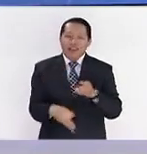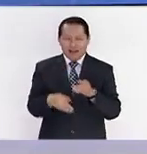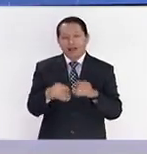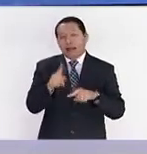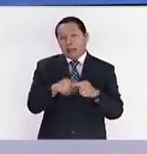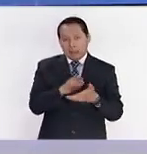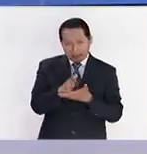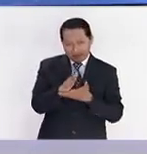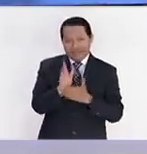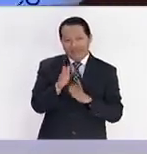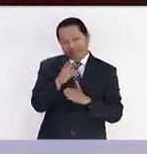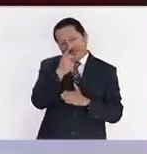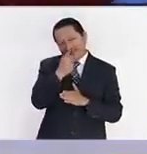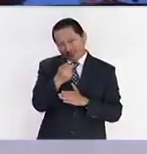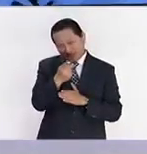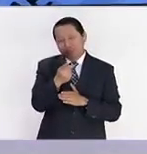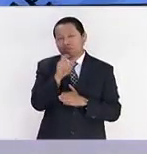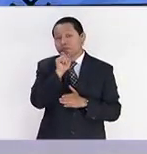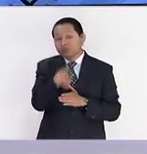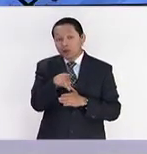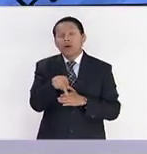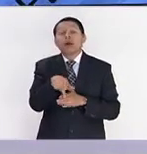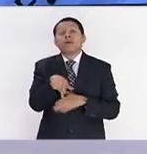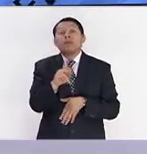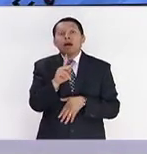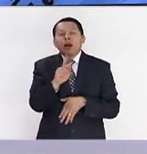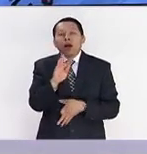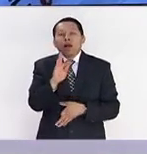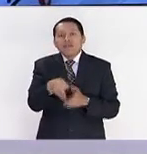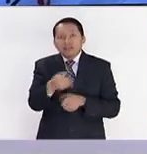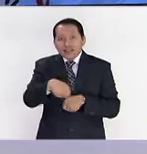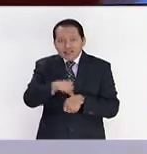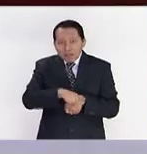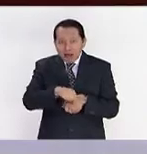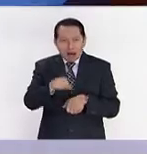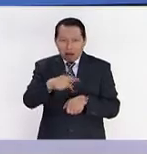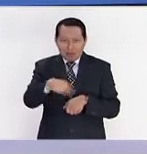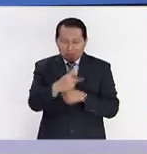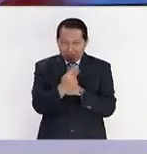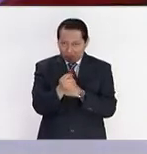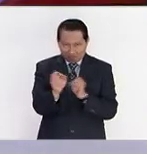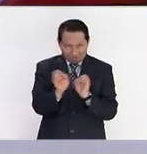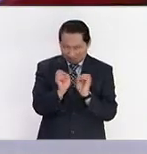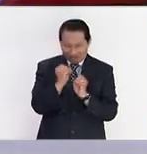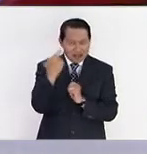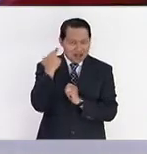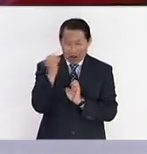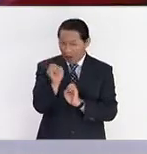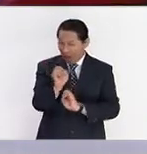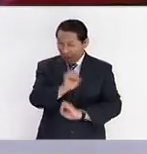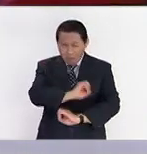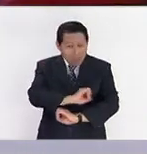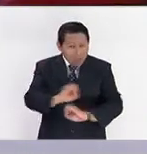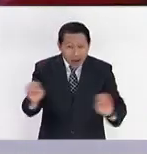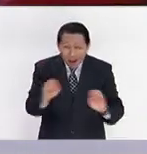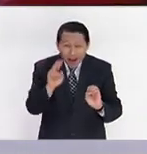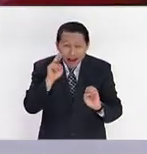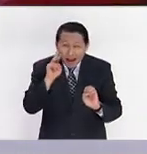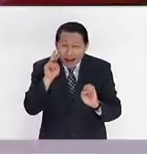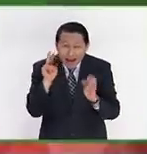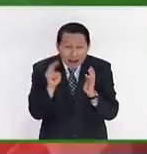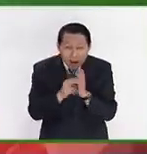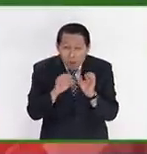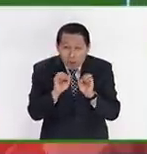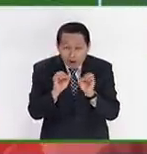les adelantamos, son regios obviamente, pero por si usted el fin de semana no prendió la tele, no prendió el radio, no sabe ni siquiera, ni vio un portal, aquí está